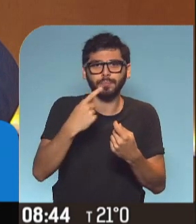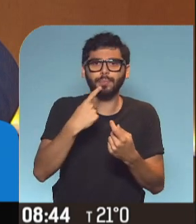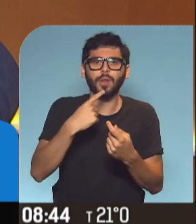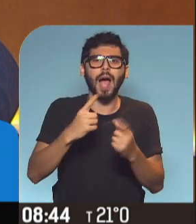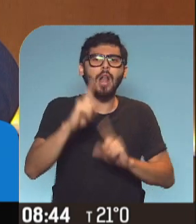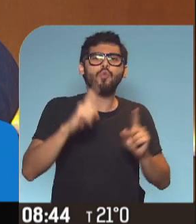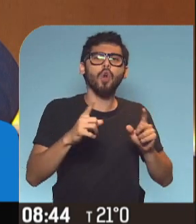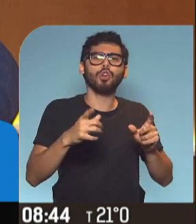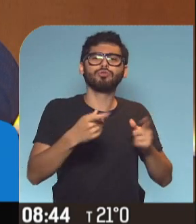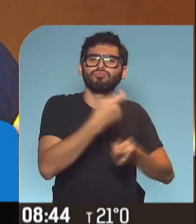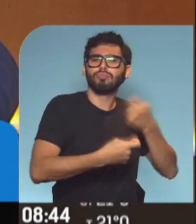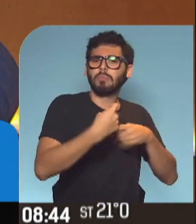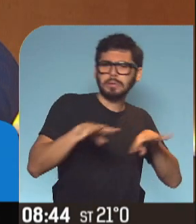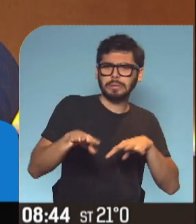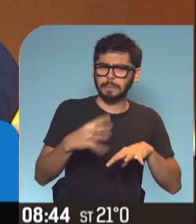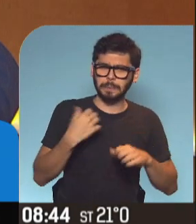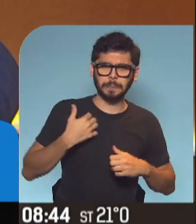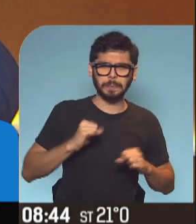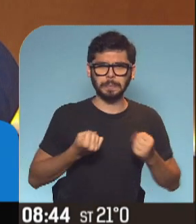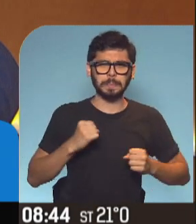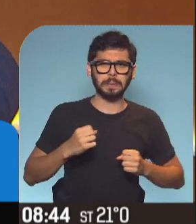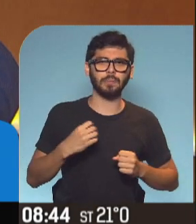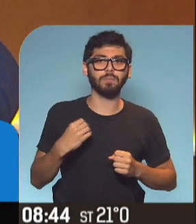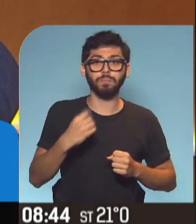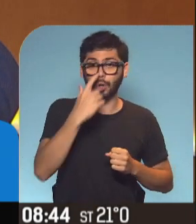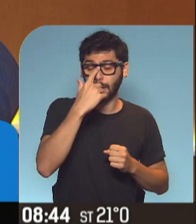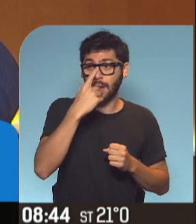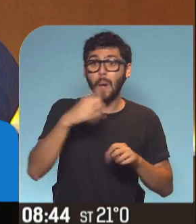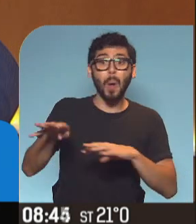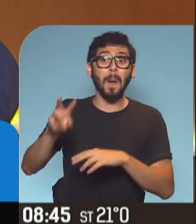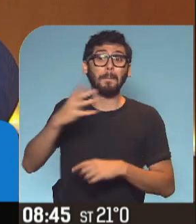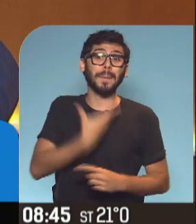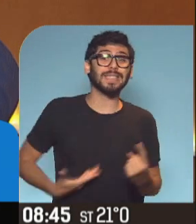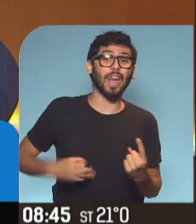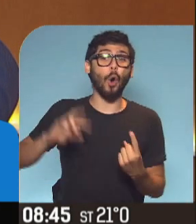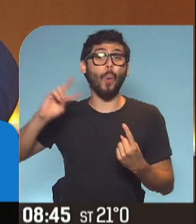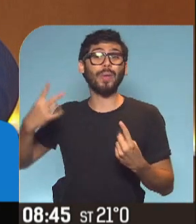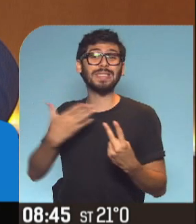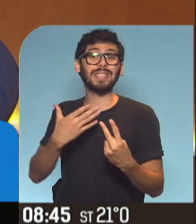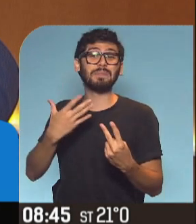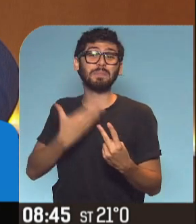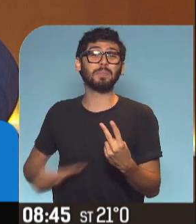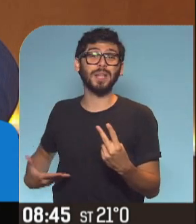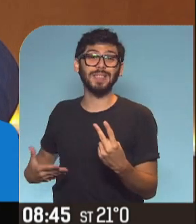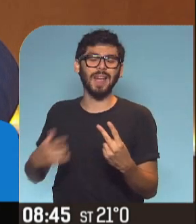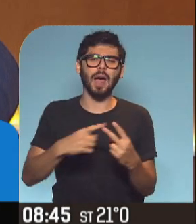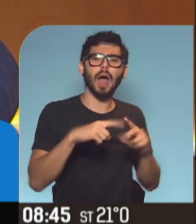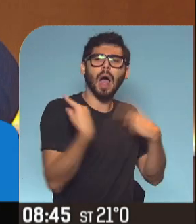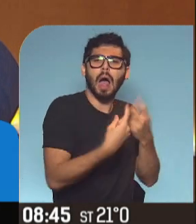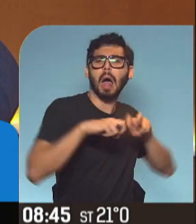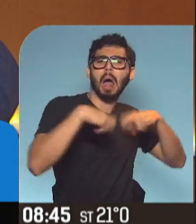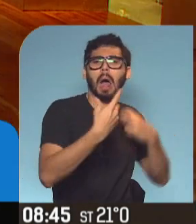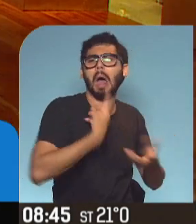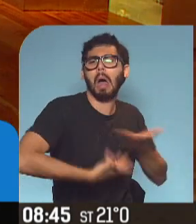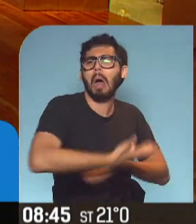nerviosos cuando un presidente o una vicepresidenta no dicen lo que ellos quieren que digan o no dicen lo que están acostumbrados a escuchar en los salones donde ellos se juntan